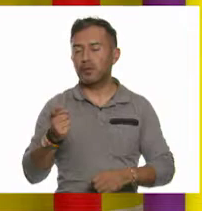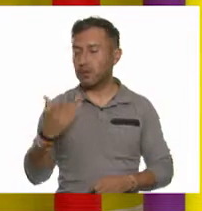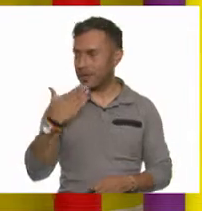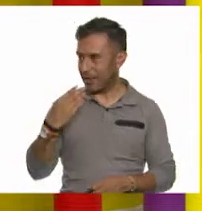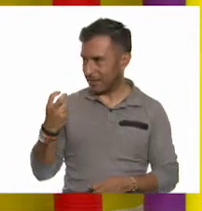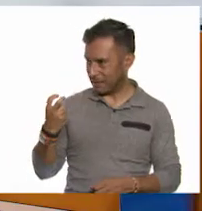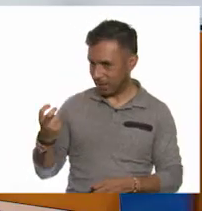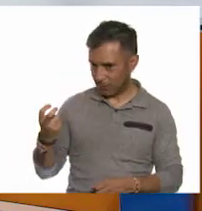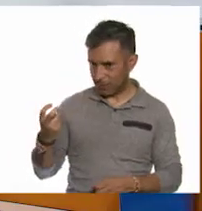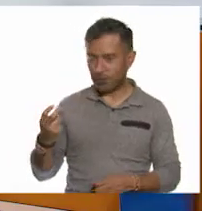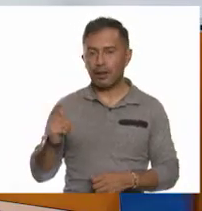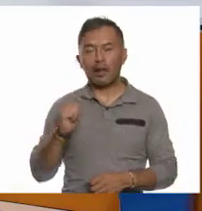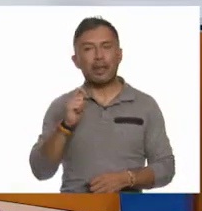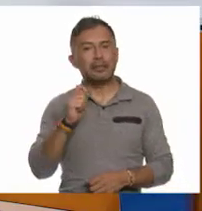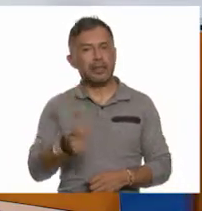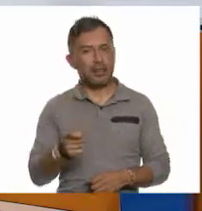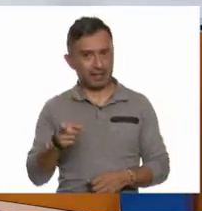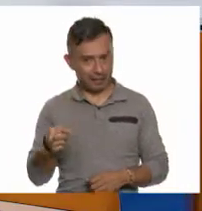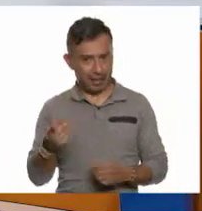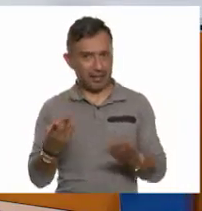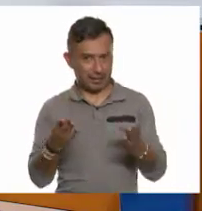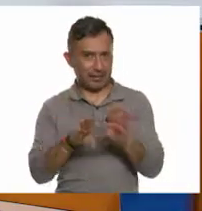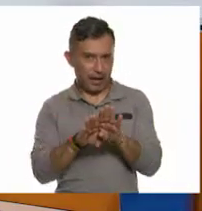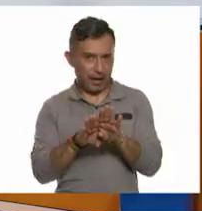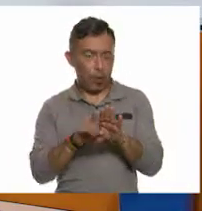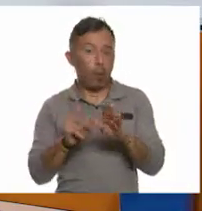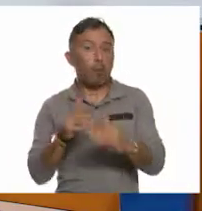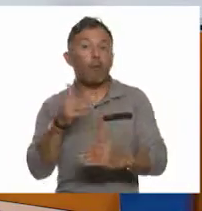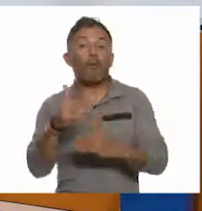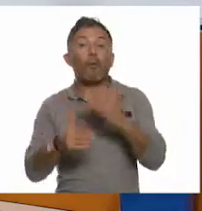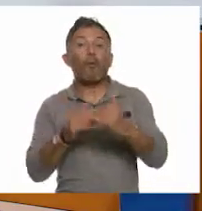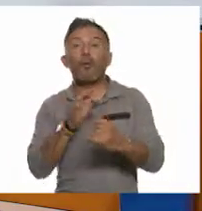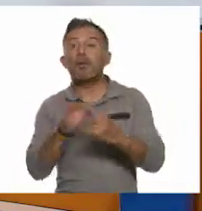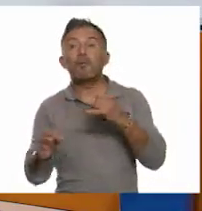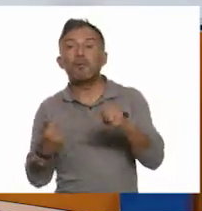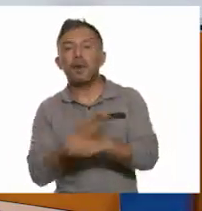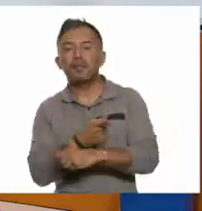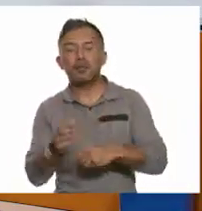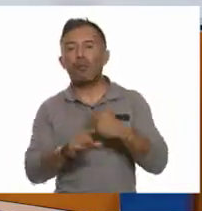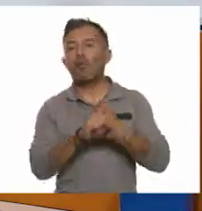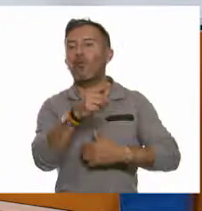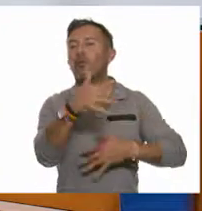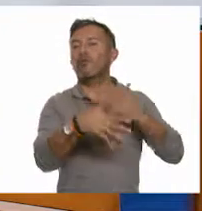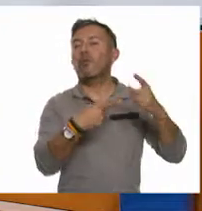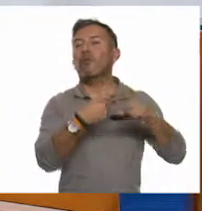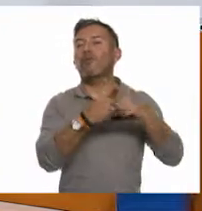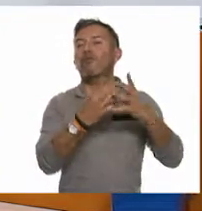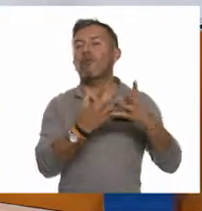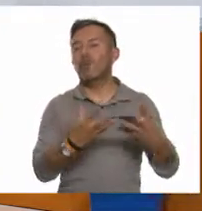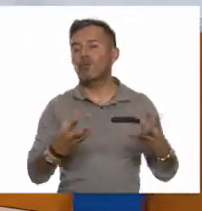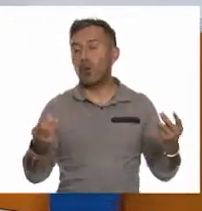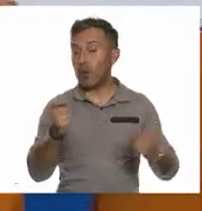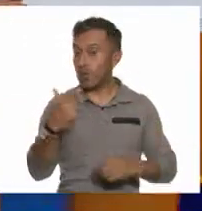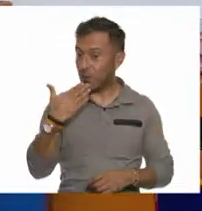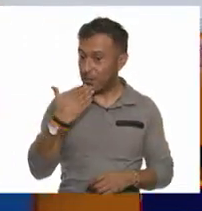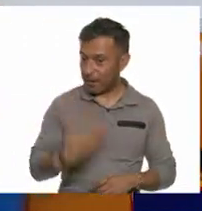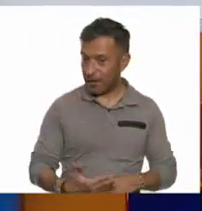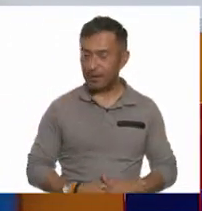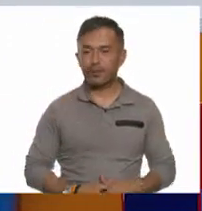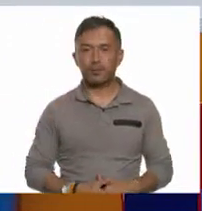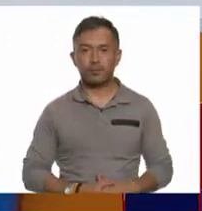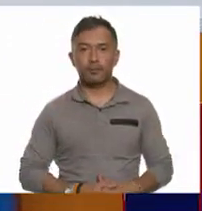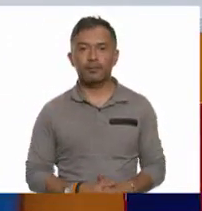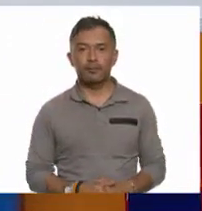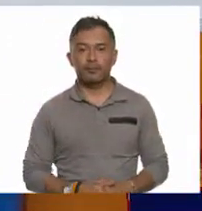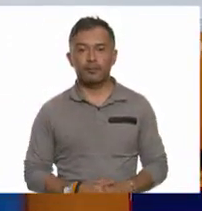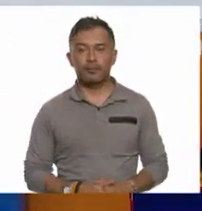es justamente el cierre o desenlace, la resolución del conflicto. Ujú. Muy bien.